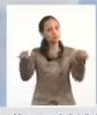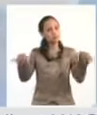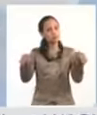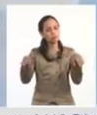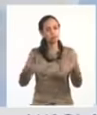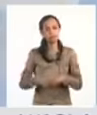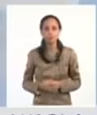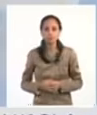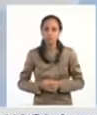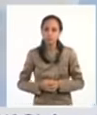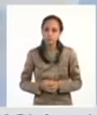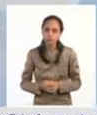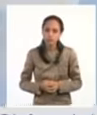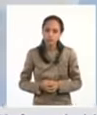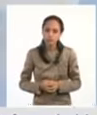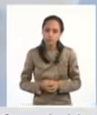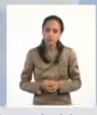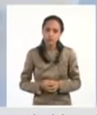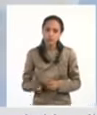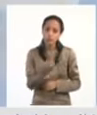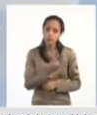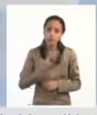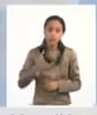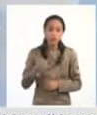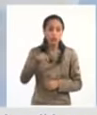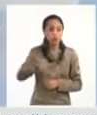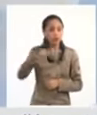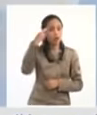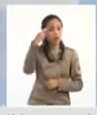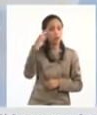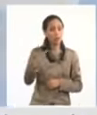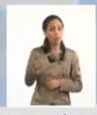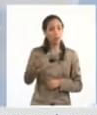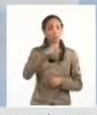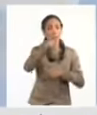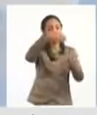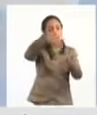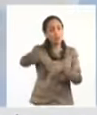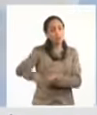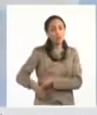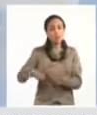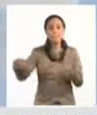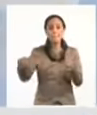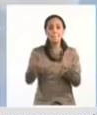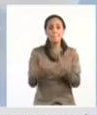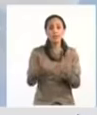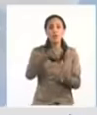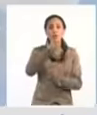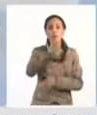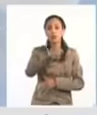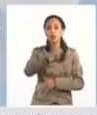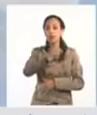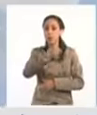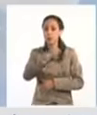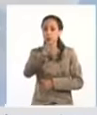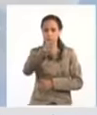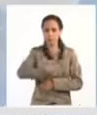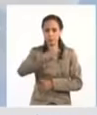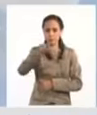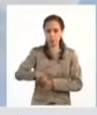mucho recordar el fallecimiento de 1.490 personas en nuestro país